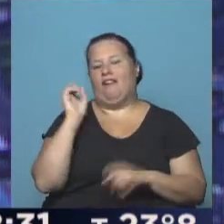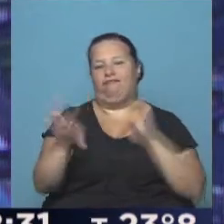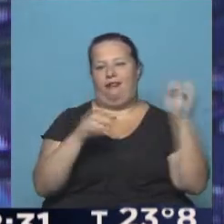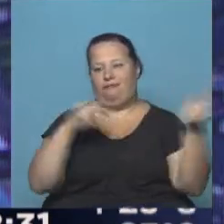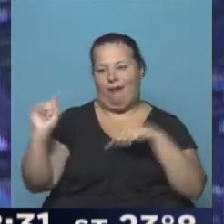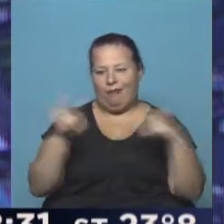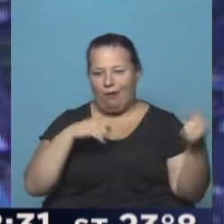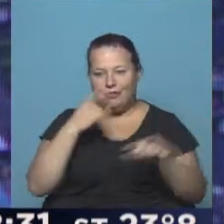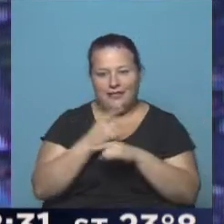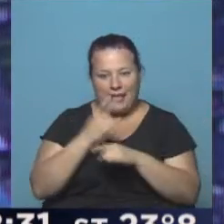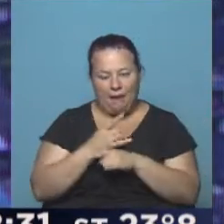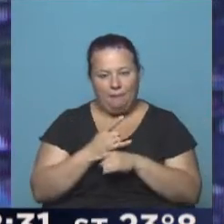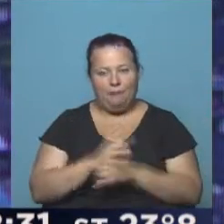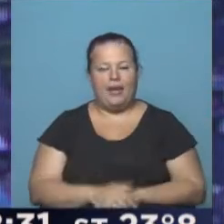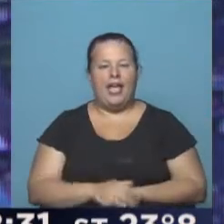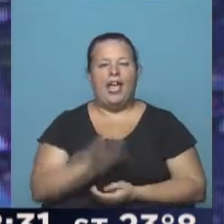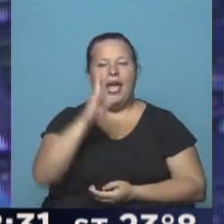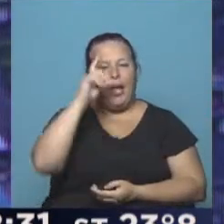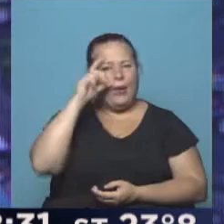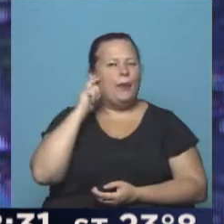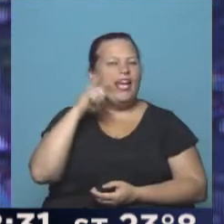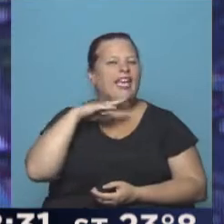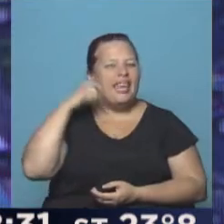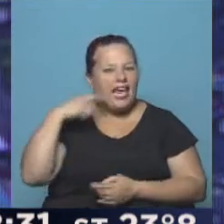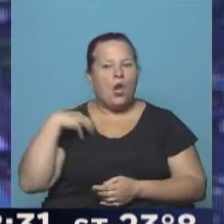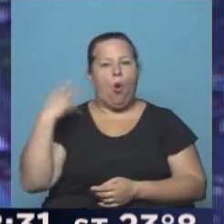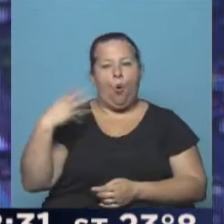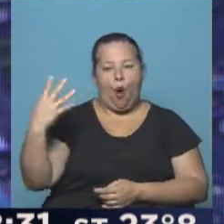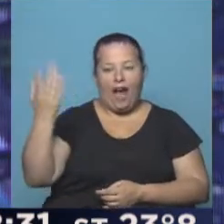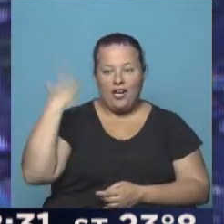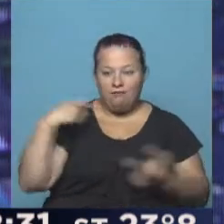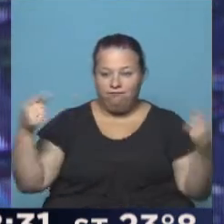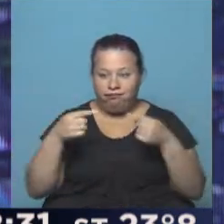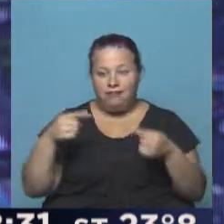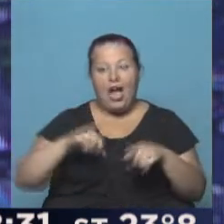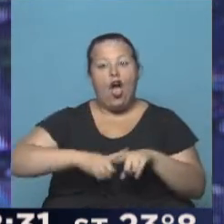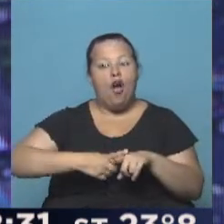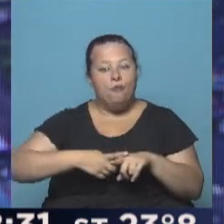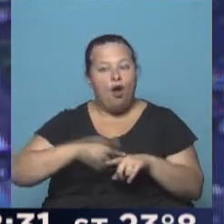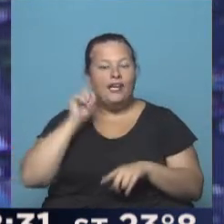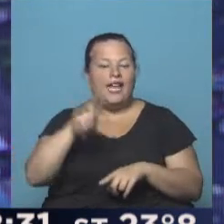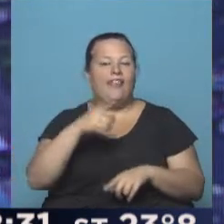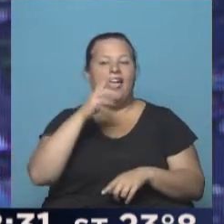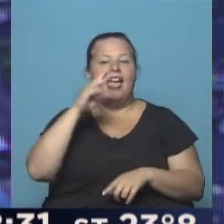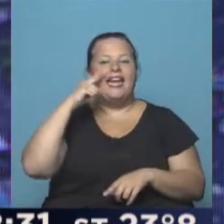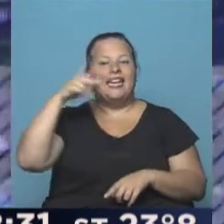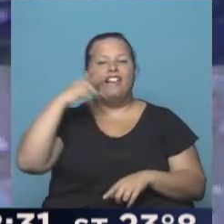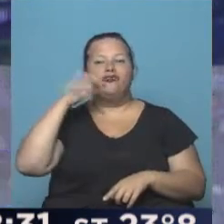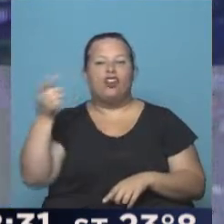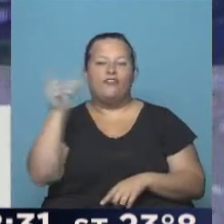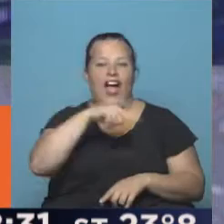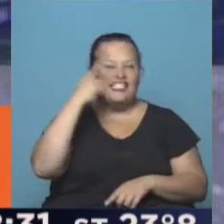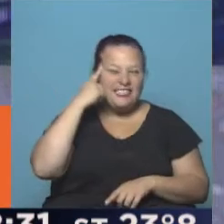que han tenido Beijing y Washington en los últimos años, la política desde la visita de Richard Nixon a